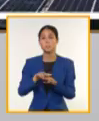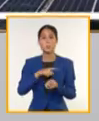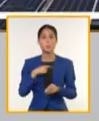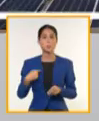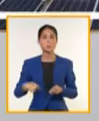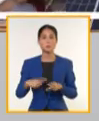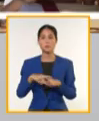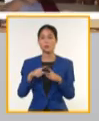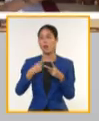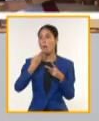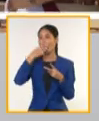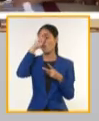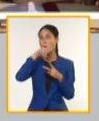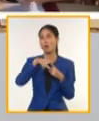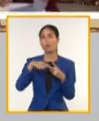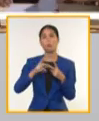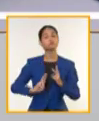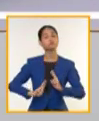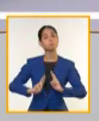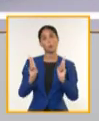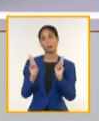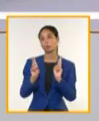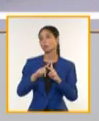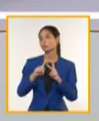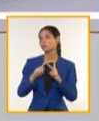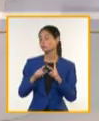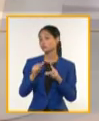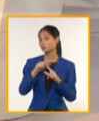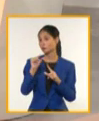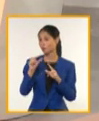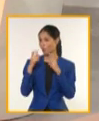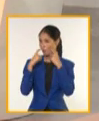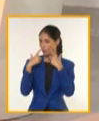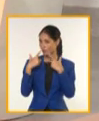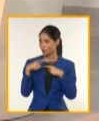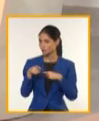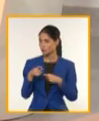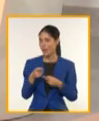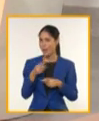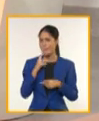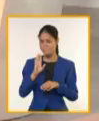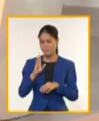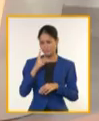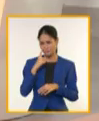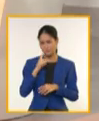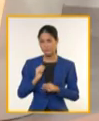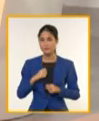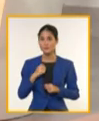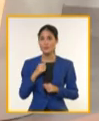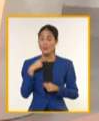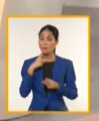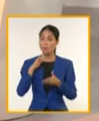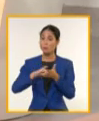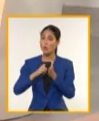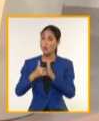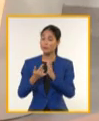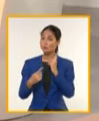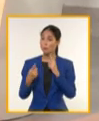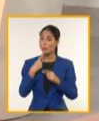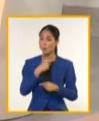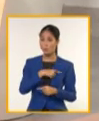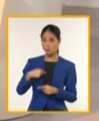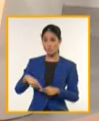han establecido pilares muy sólidos. Fíjate, antes de seguir hablando de algunos de estos proyectos que impulsa China a